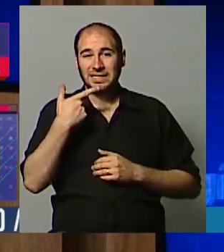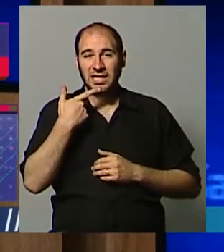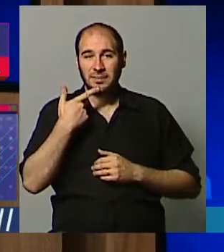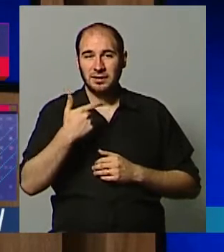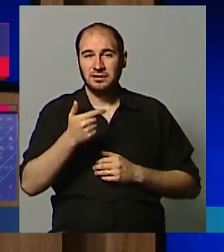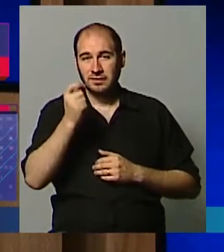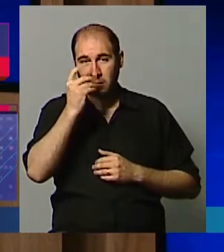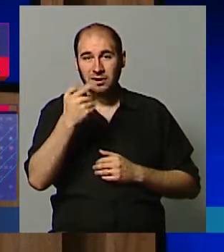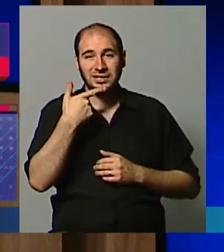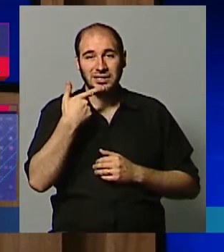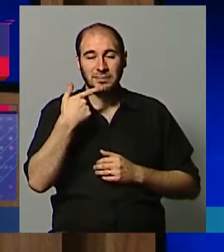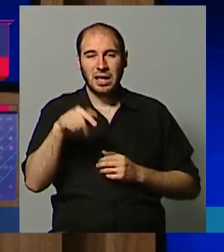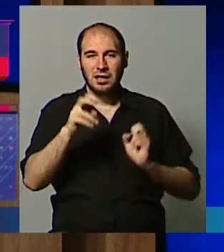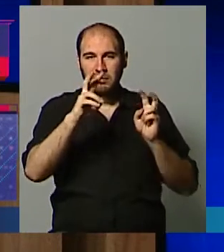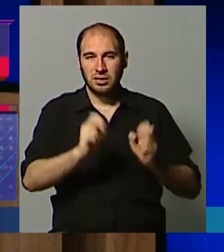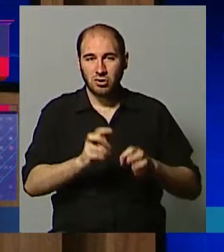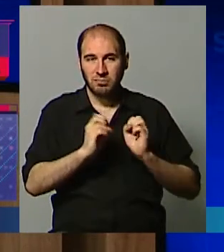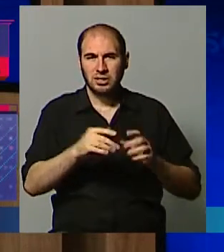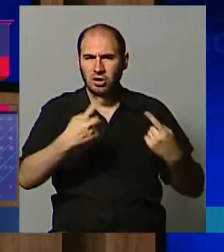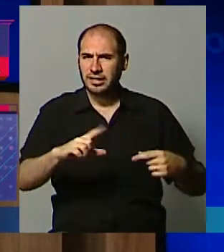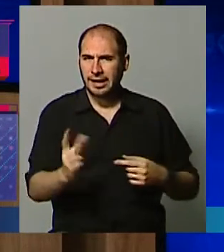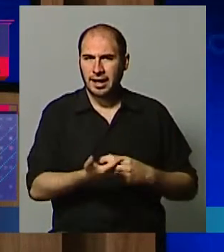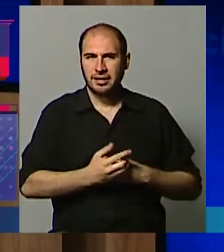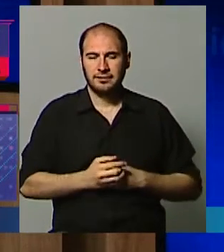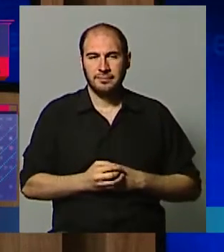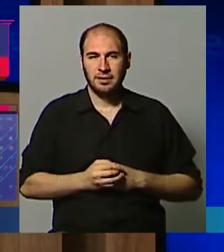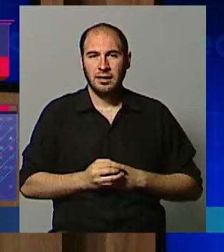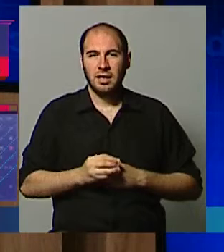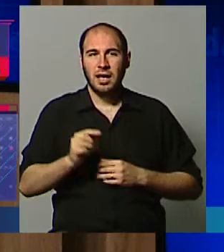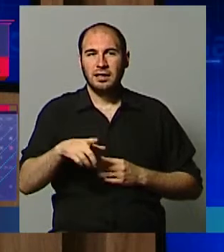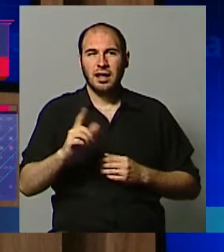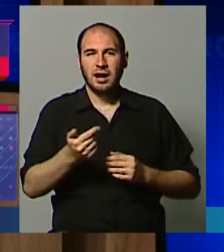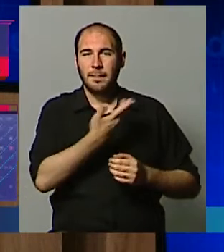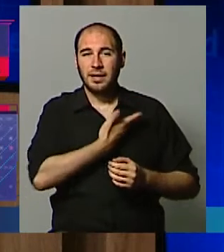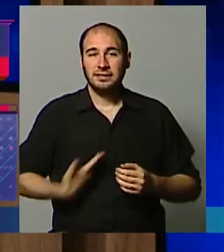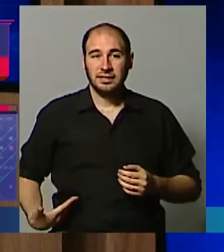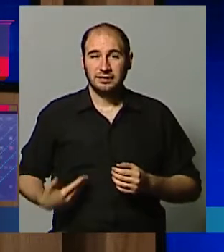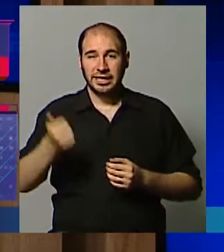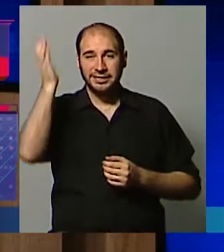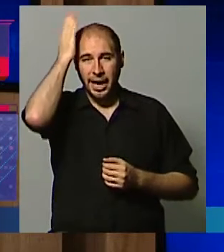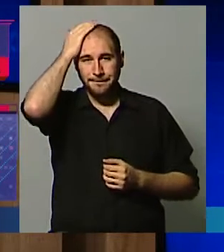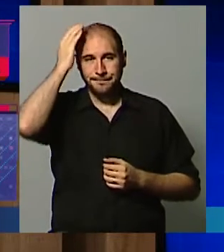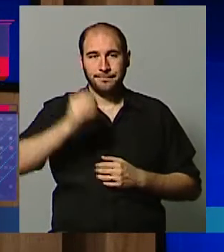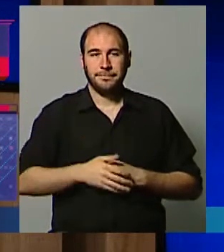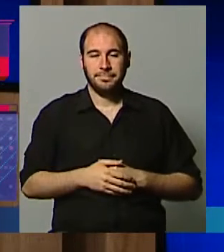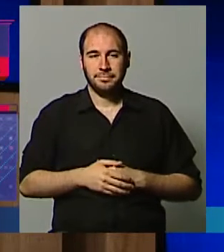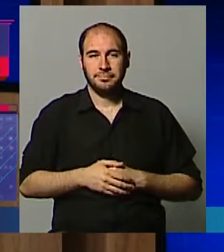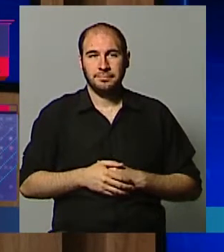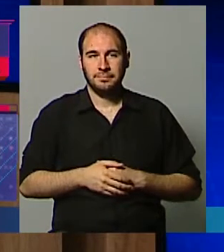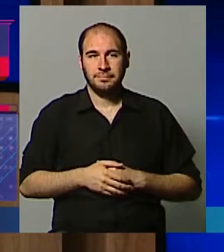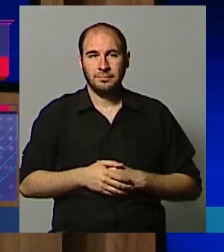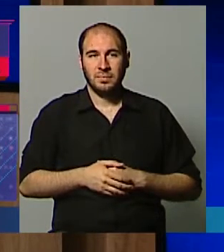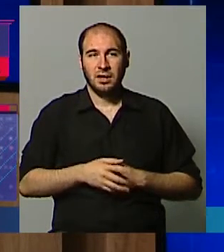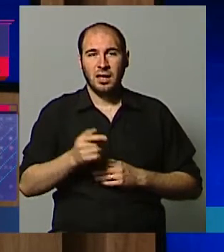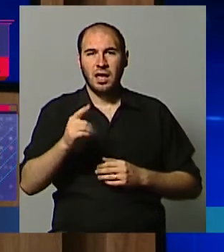24 de septiembre, se empezó a desarrollar una investigación por irregularidades que se habían dado por parte del presidente Donald Trump, en el sentido de que